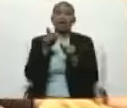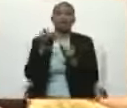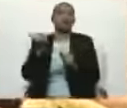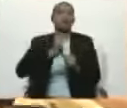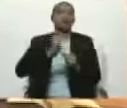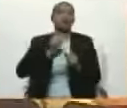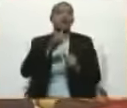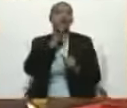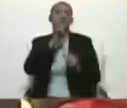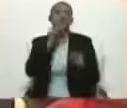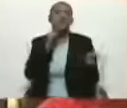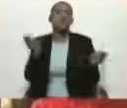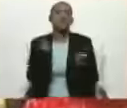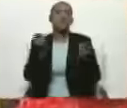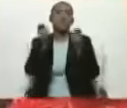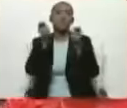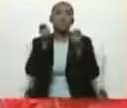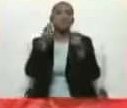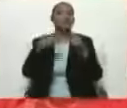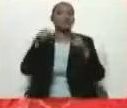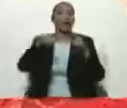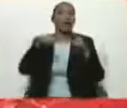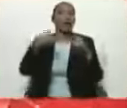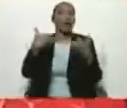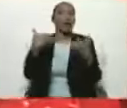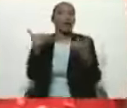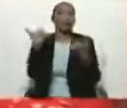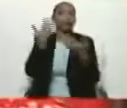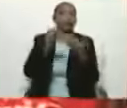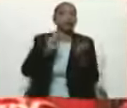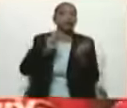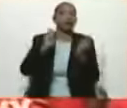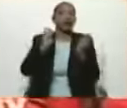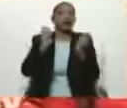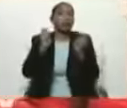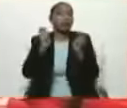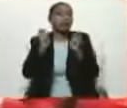han venido siendo desplazados por algo más